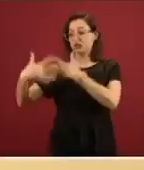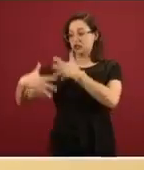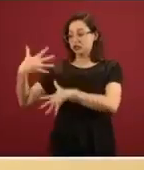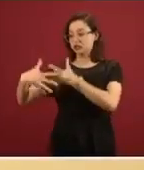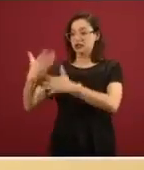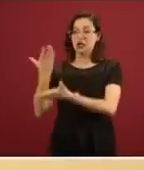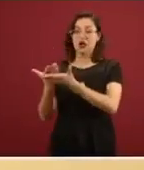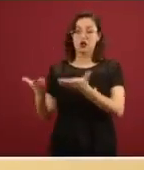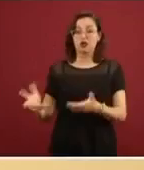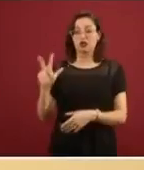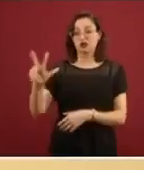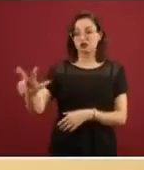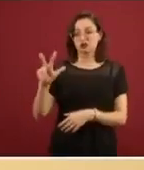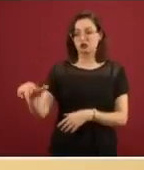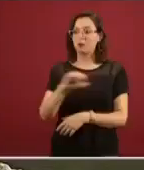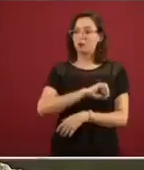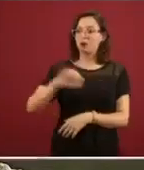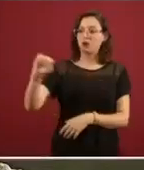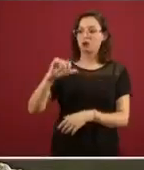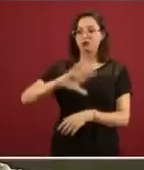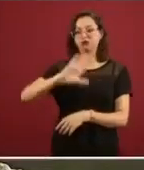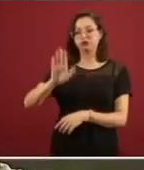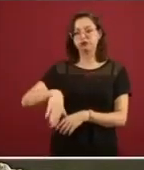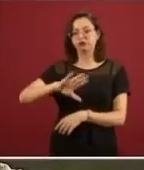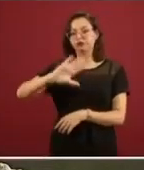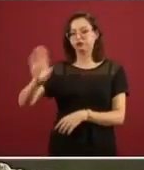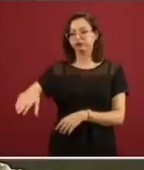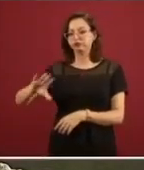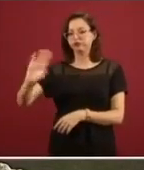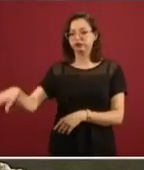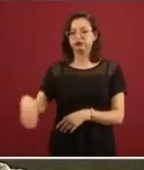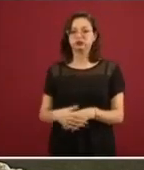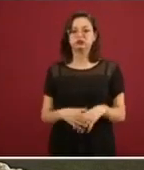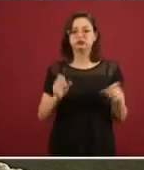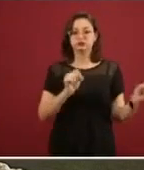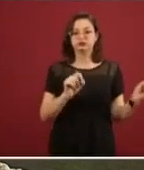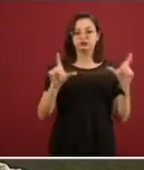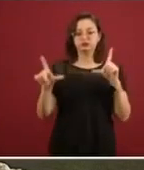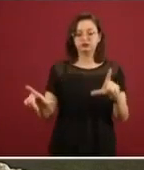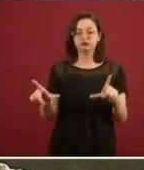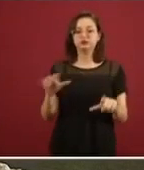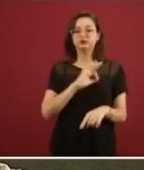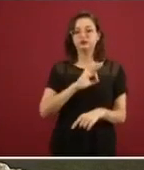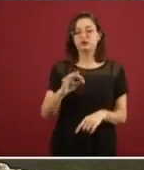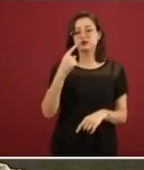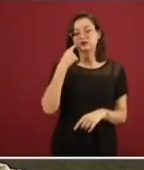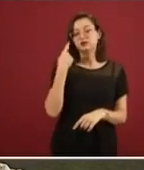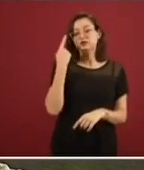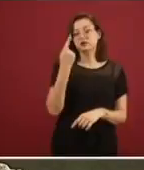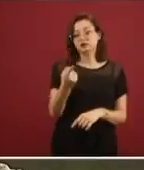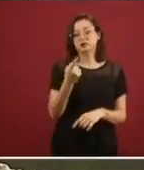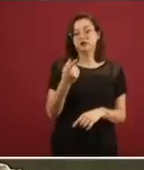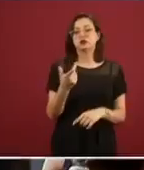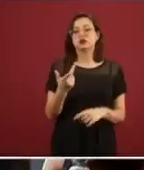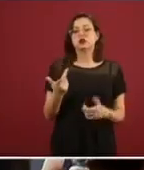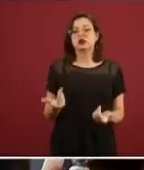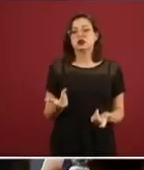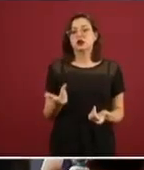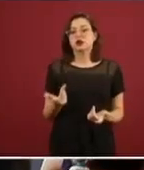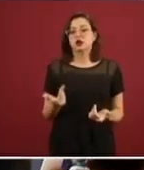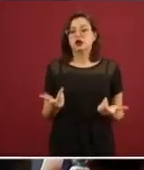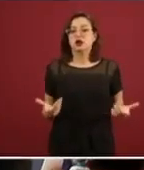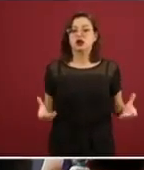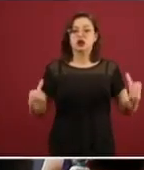ya está en 18. La siguiente diapositiva, por favor. Tenemos la distribución de la letalidad